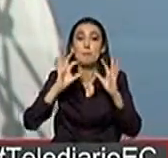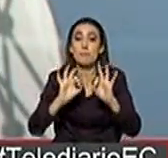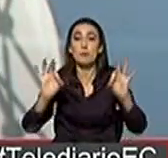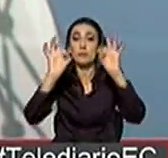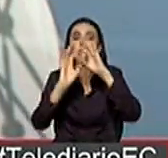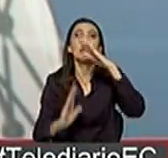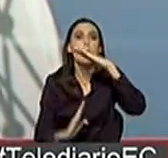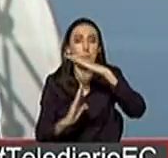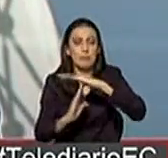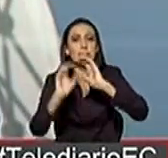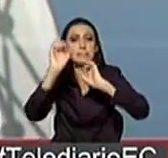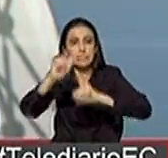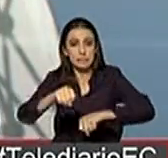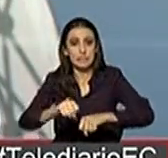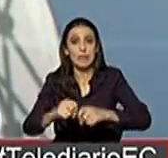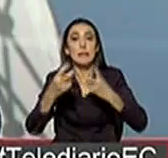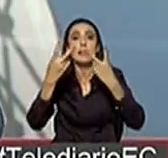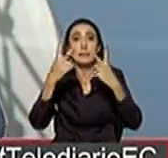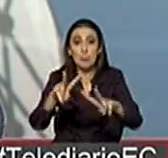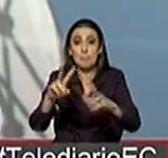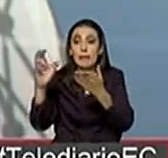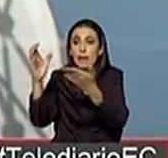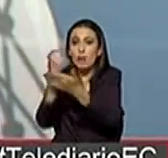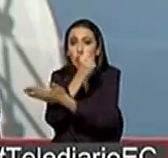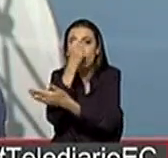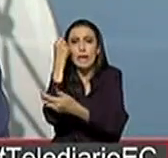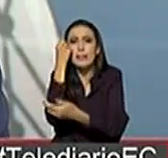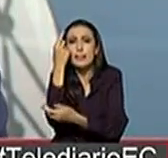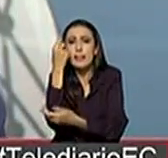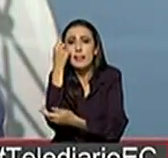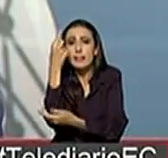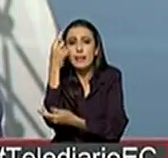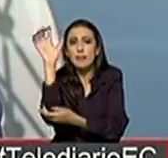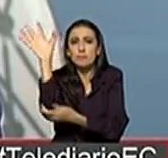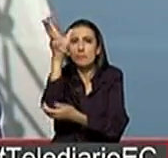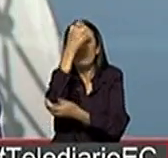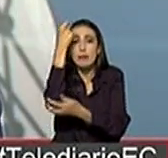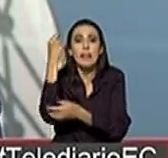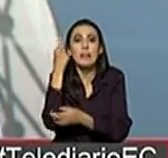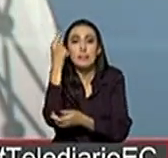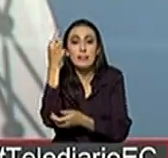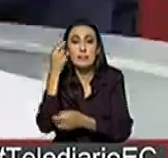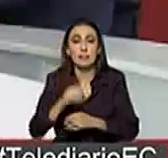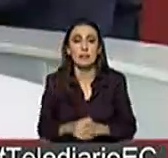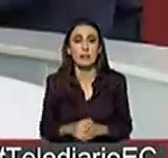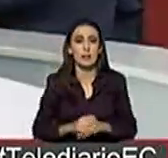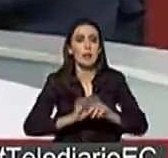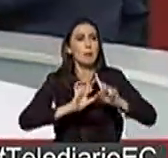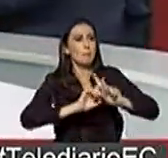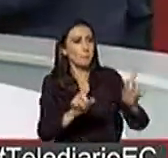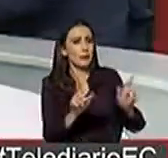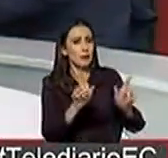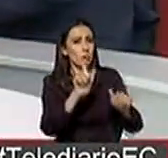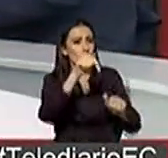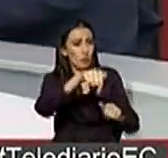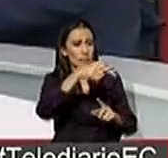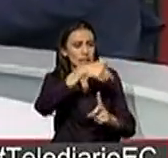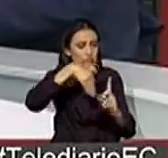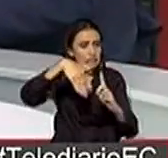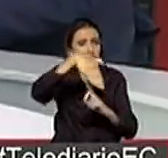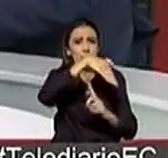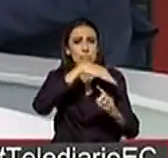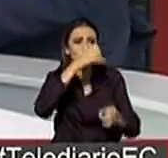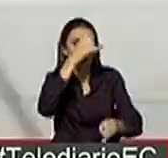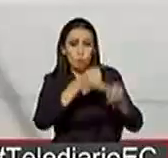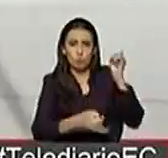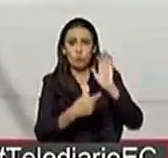encaminarnos a un entorno de comprensión que vaya guiando este diálogo y acaso no ha habido de este ambiente de comprensión en